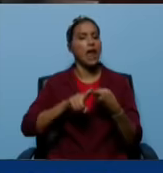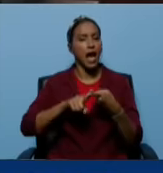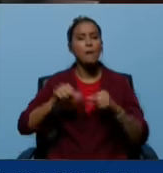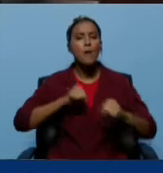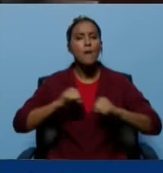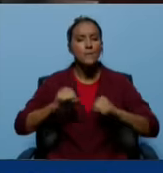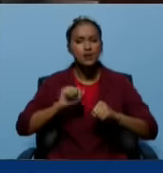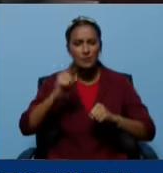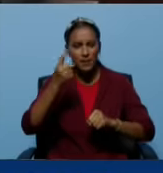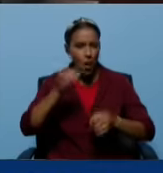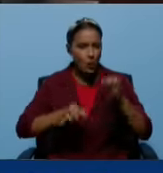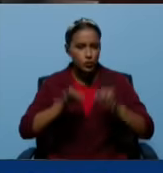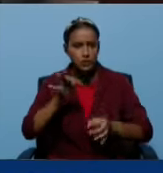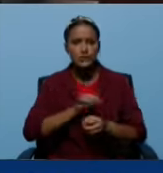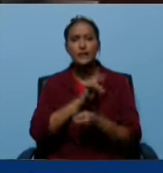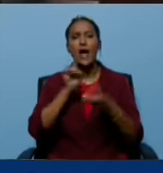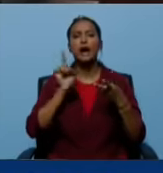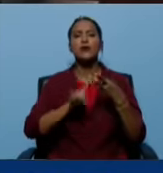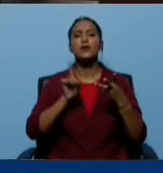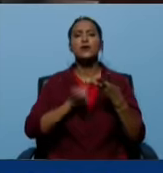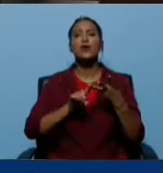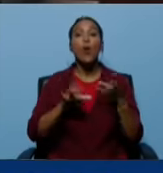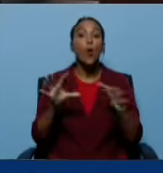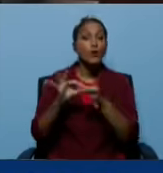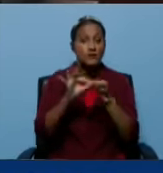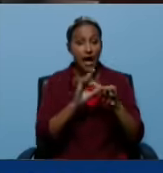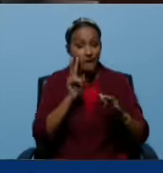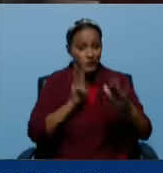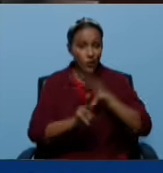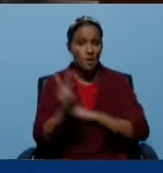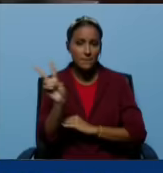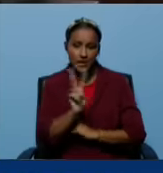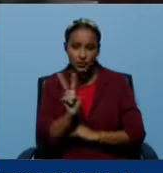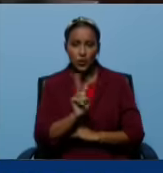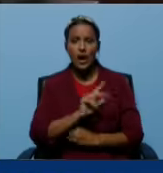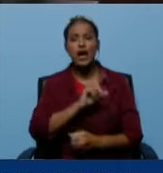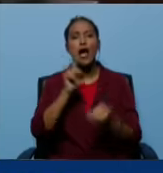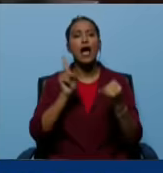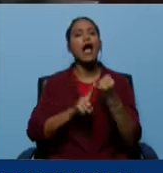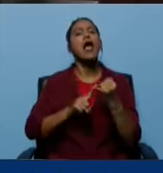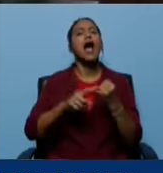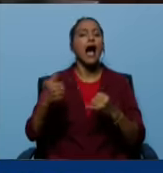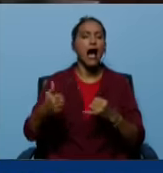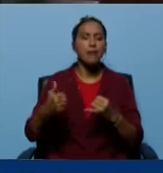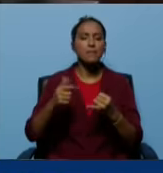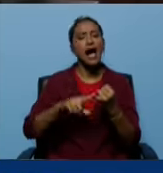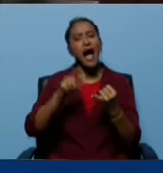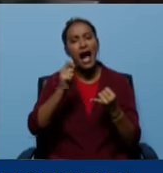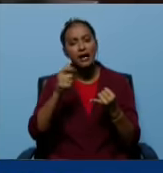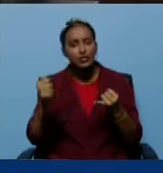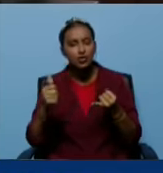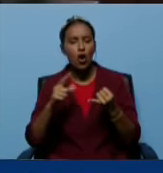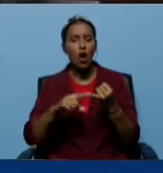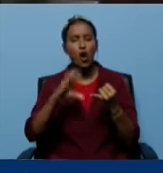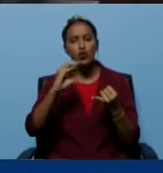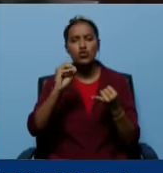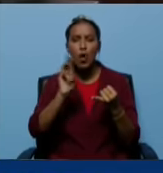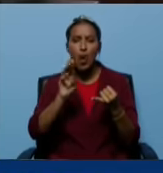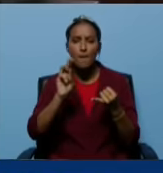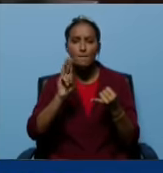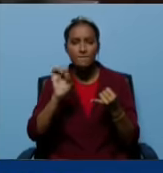Justicia, Unidad Visión Venezuela, Venezuela Unidad, Acción Democrática, COPEI,